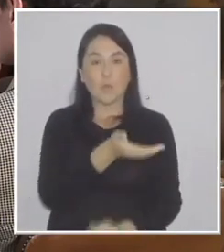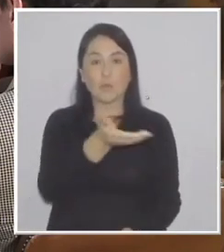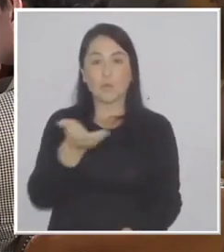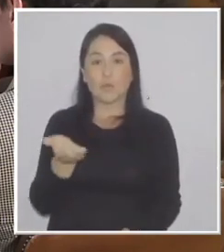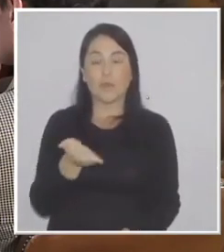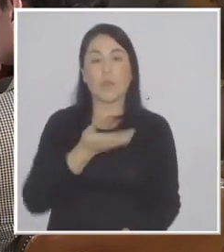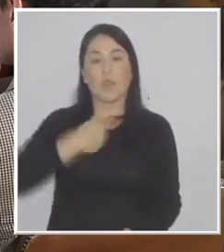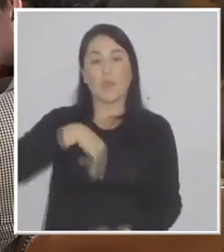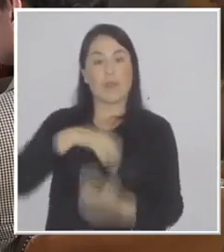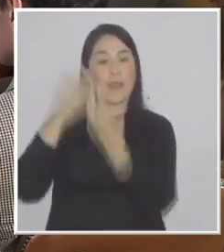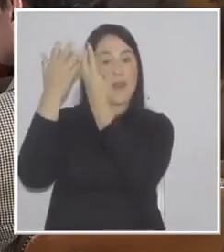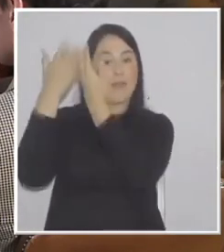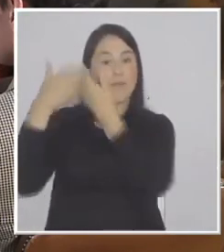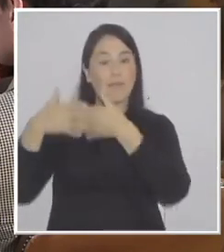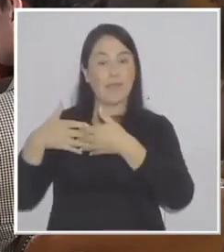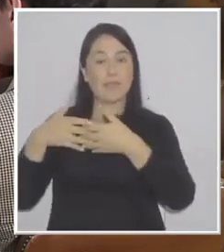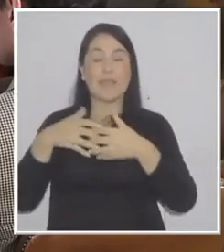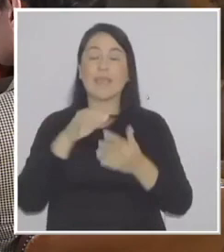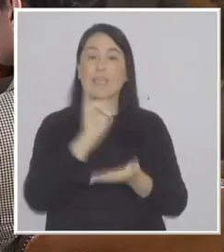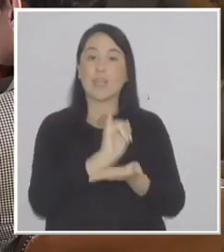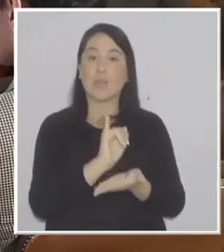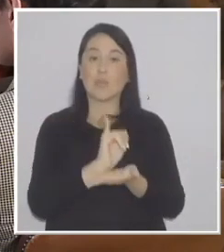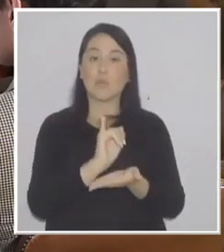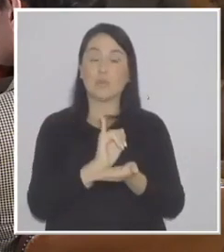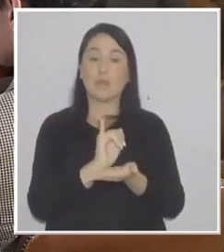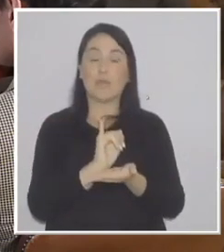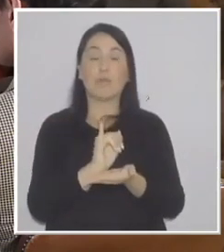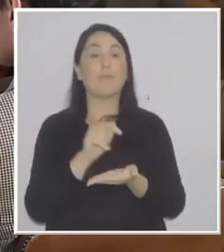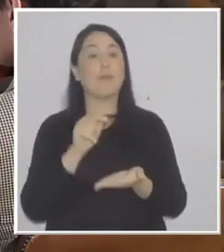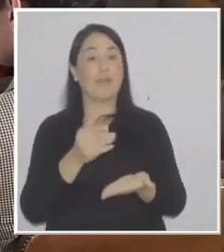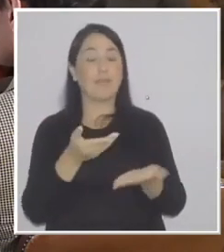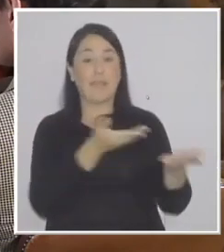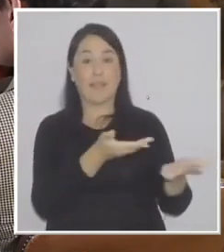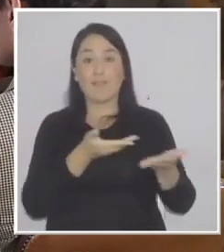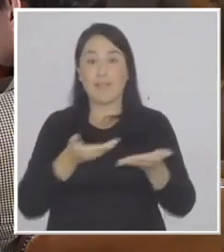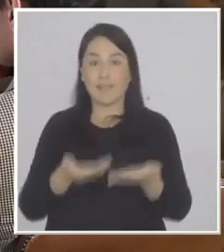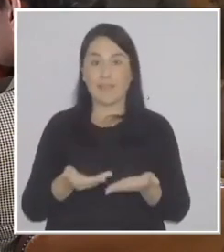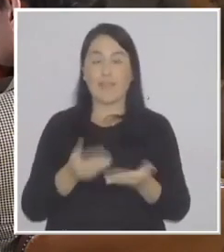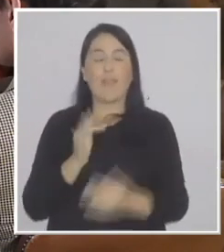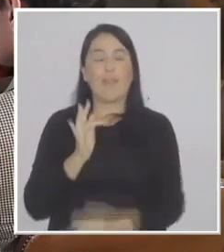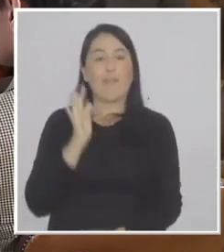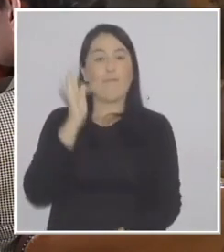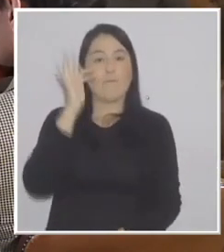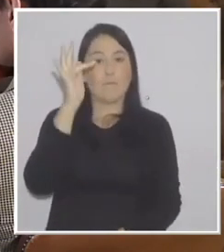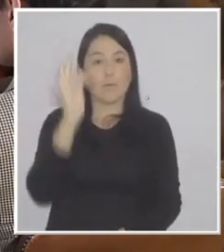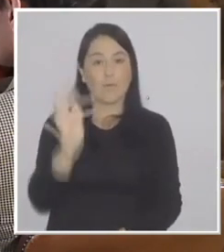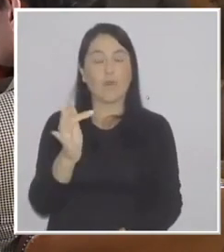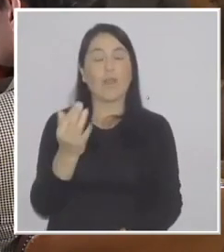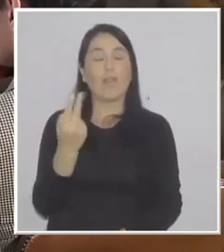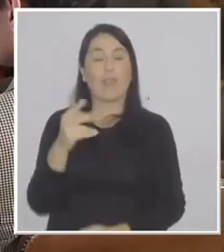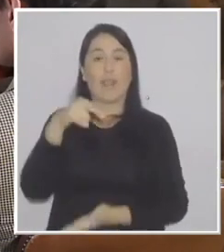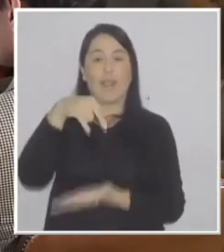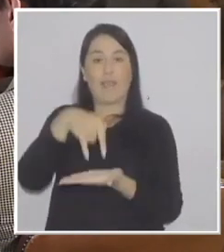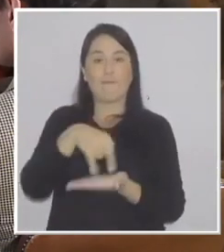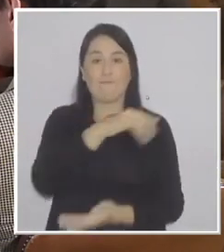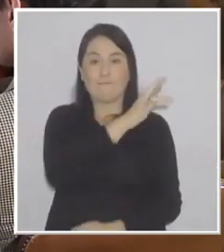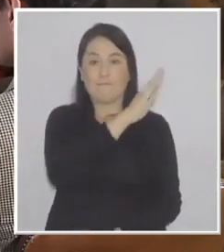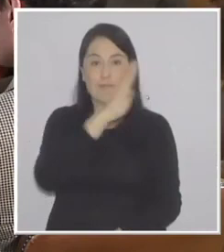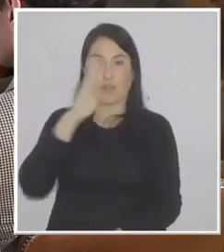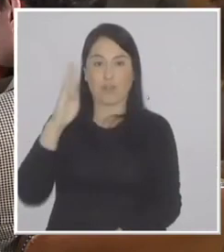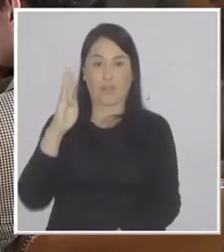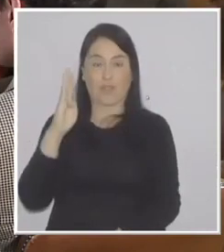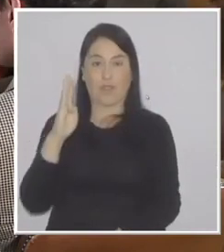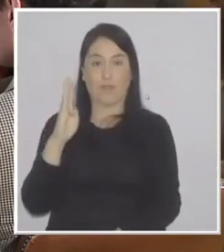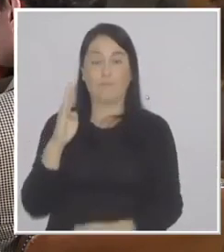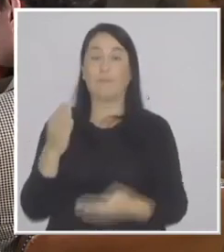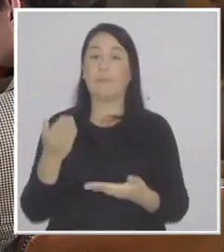reflexiones institucionales a propósito del devenir y el futuro de la biblioteca, complementando los planteamientos que le